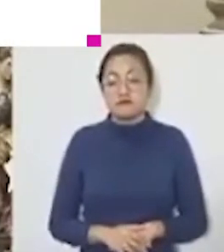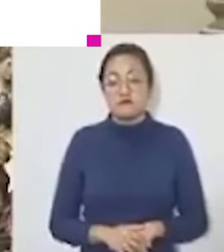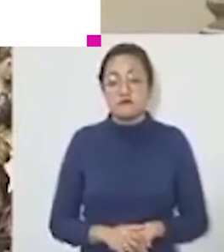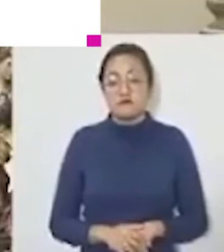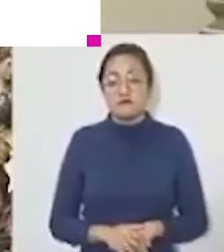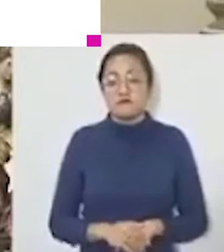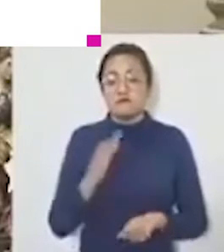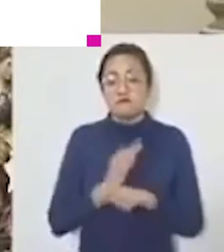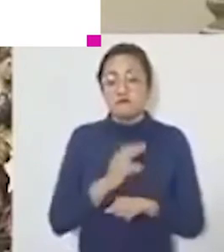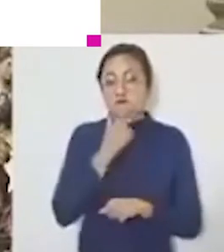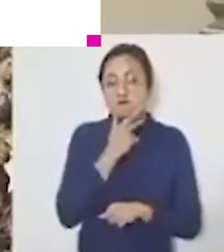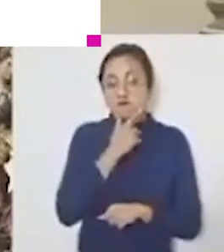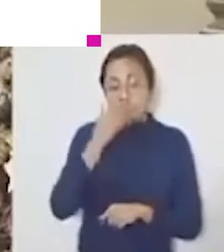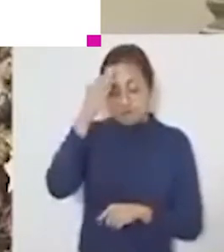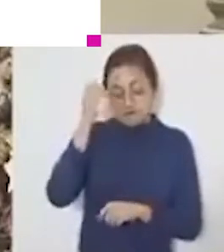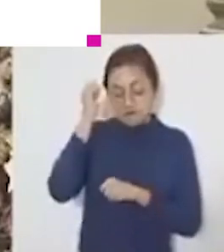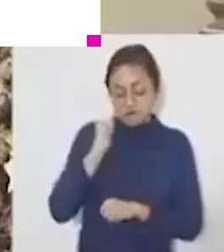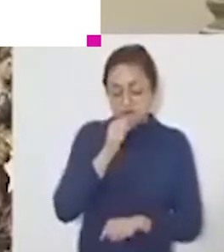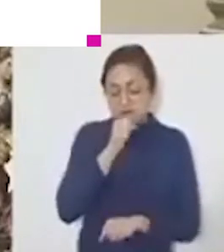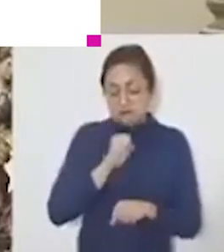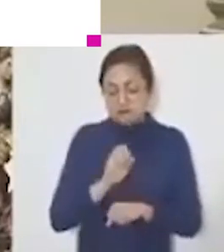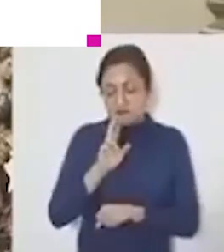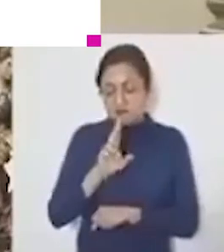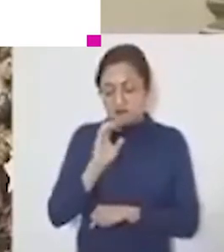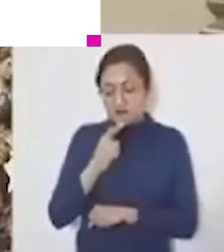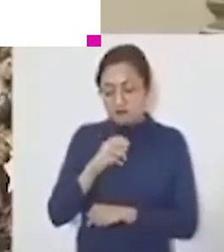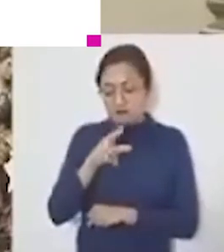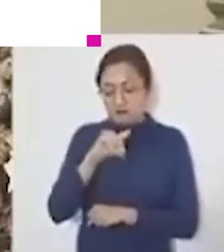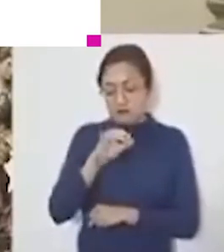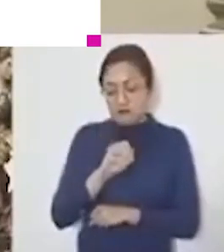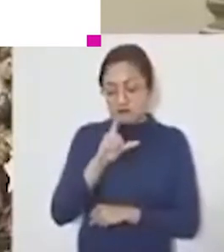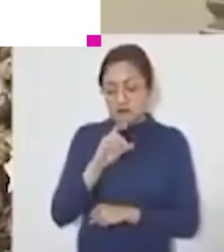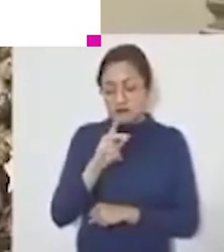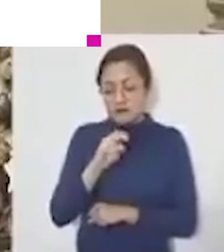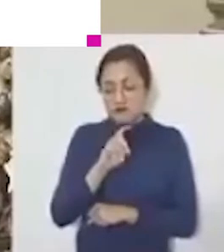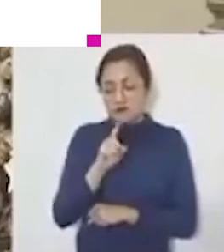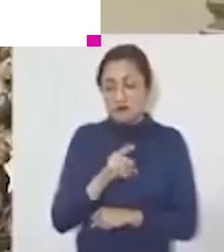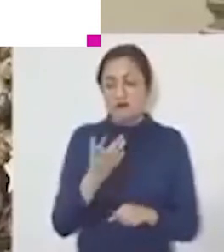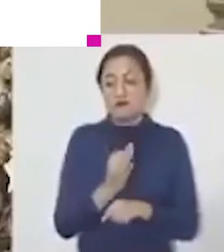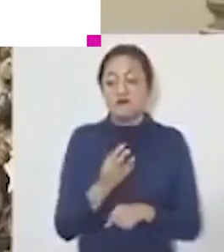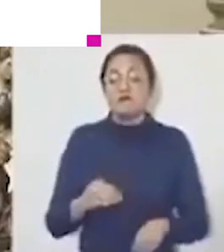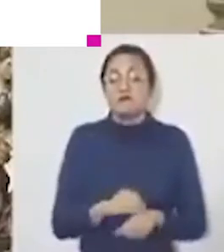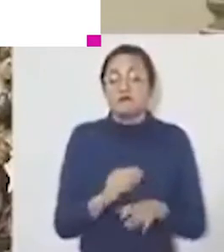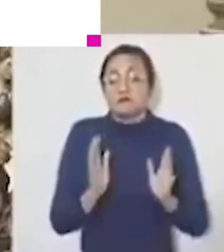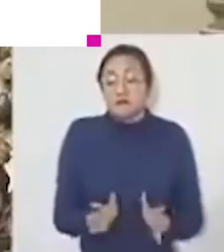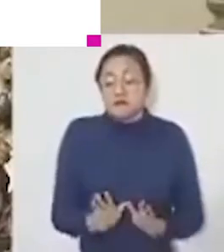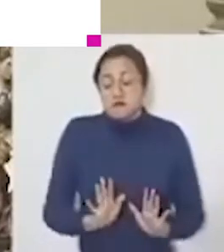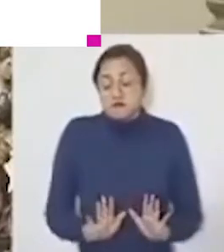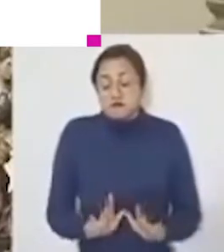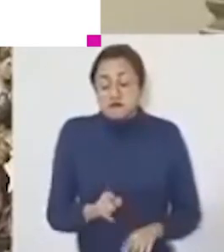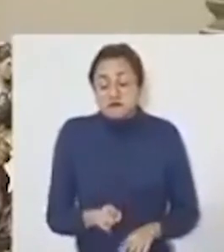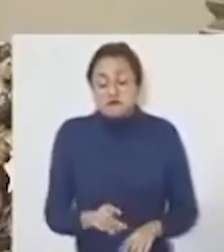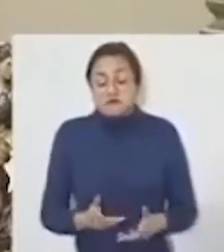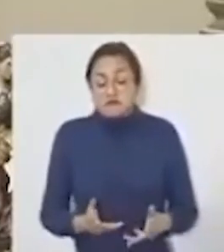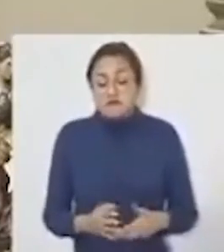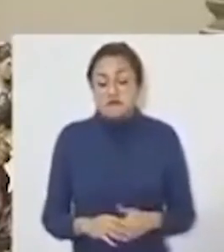que diferentes policías estatales que están adscritos a esta unidad incurren en actos de corrupción y otros temas